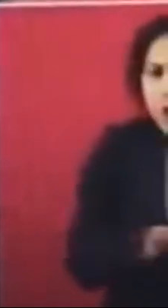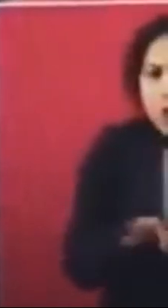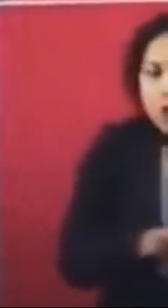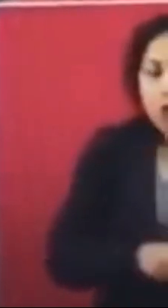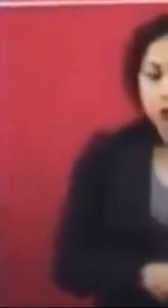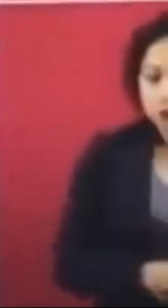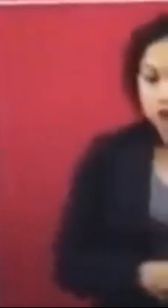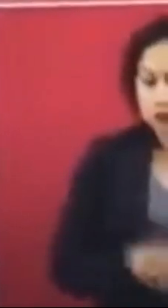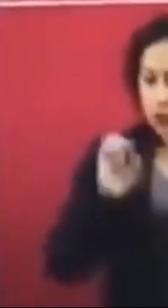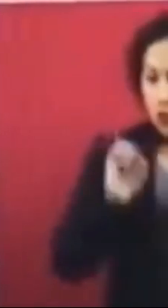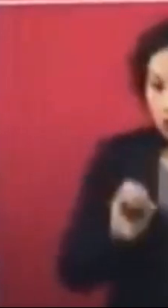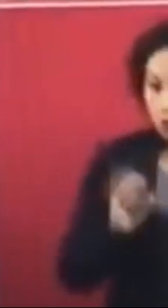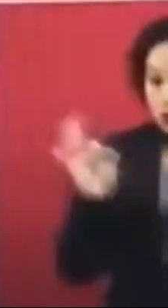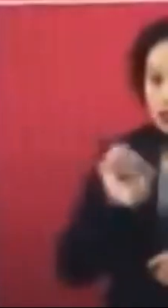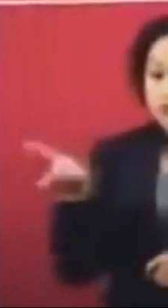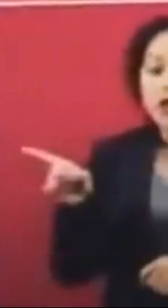si nosotros,